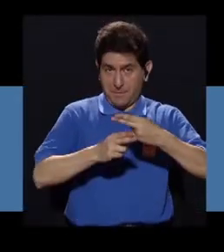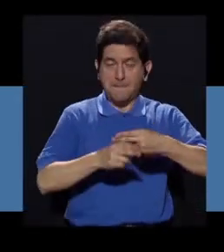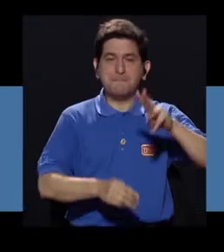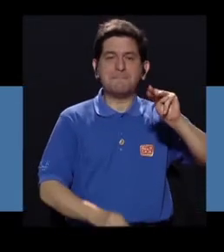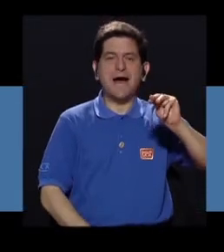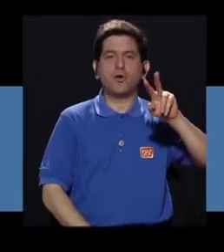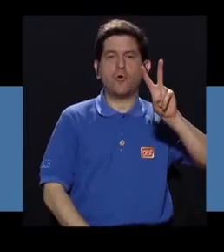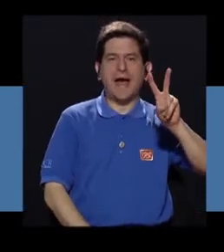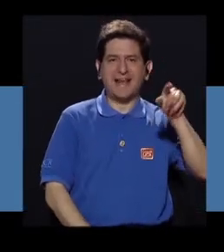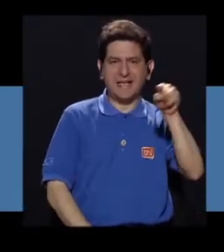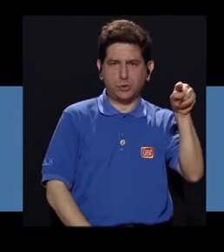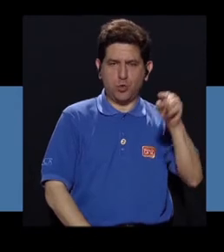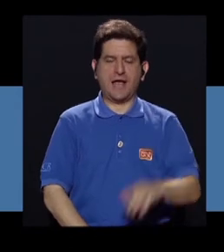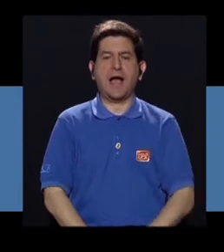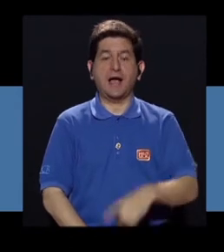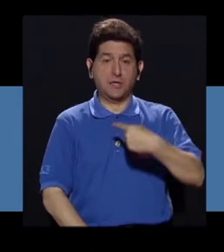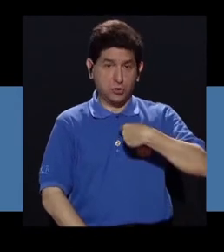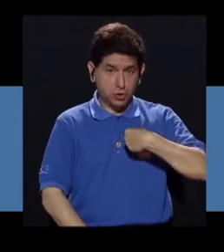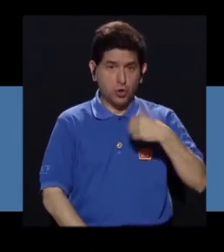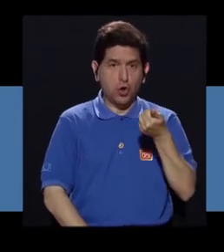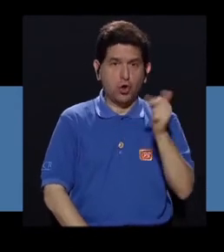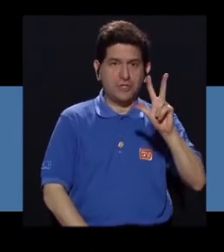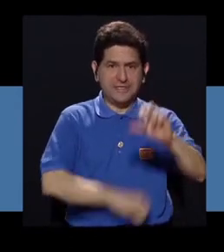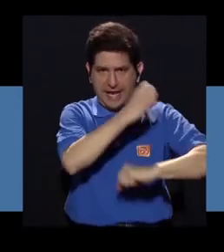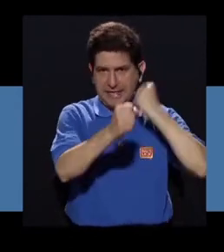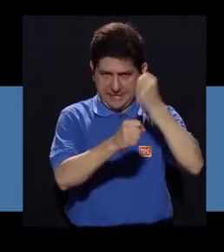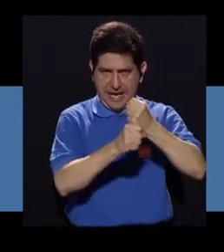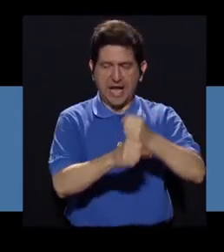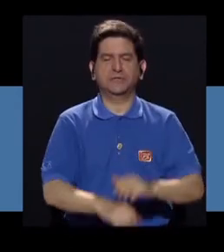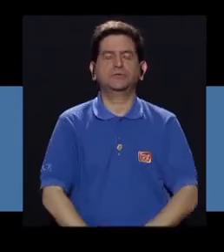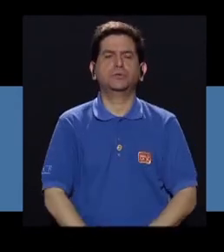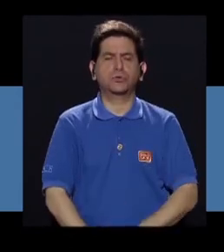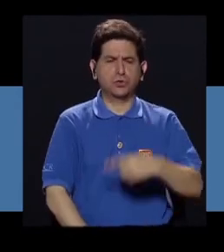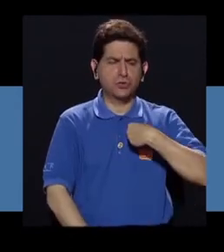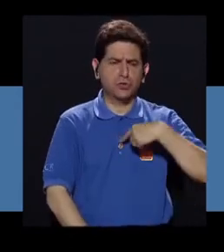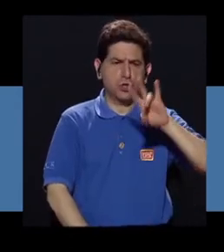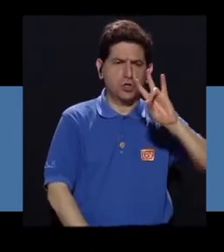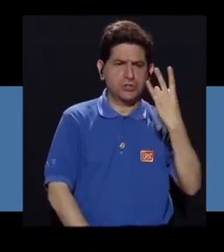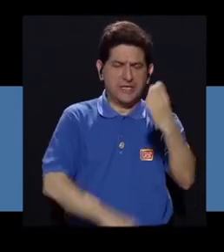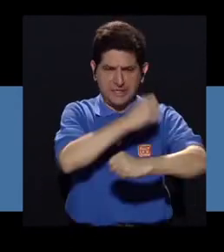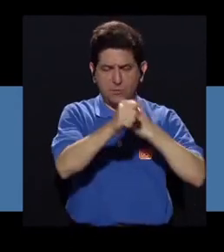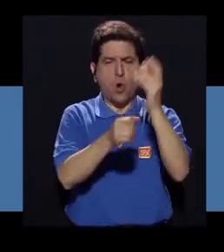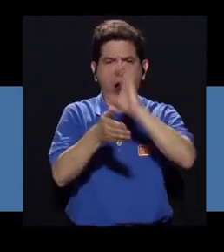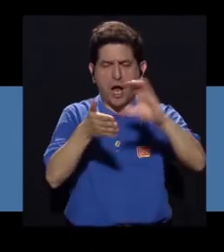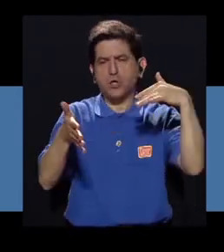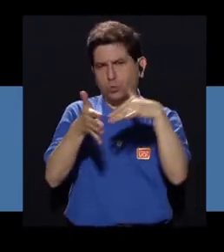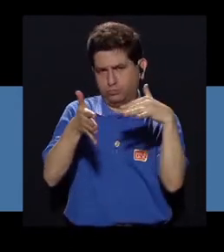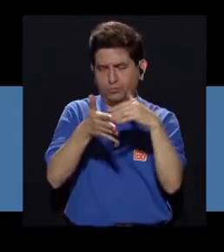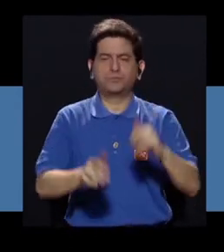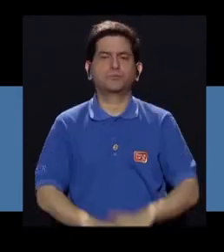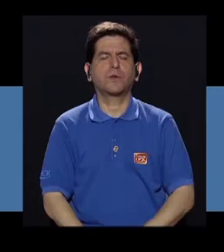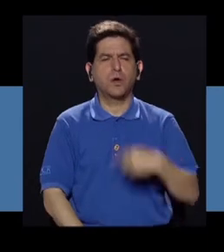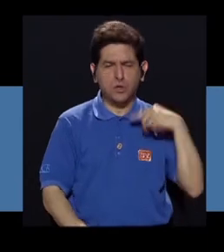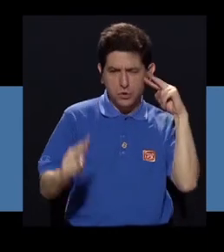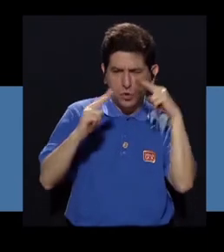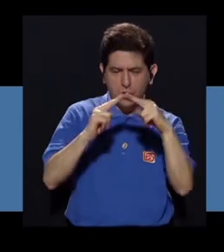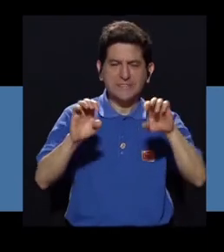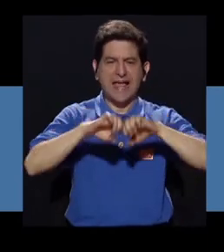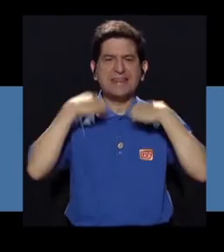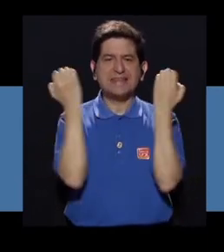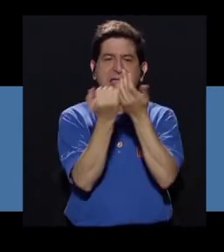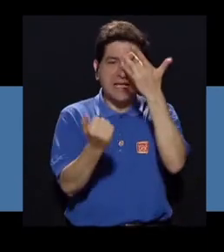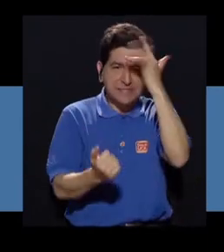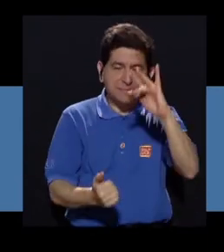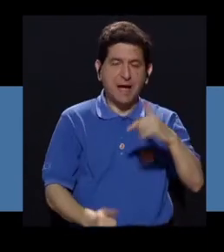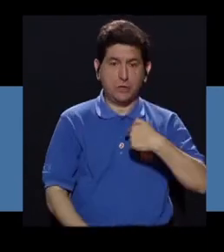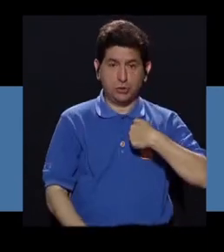Me llamo Marco Vargas Zúñiga, tengo 13 años. Estoy en séptimo de colegio. Conocí a